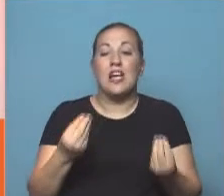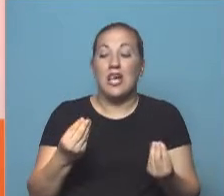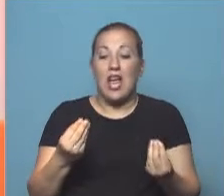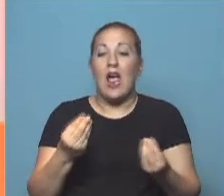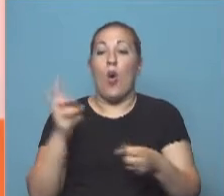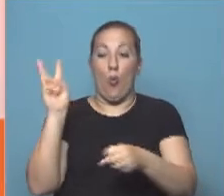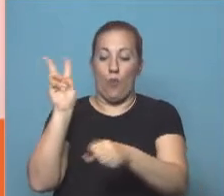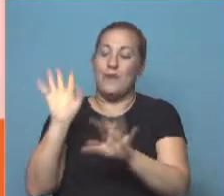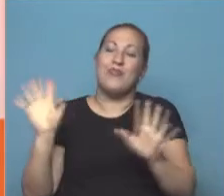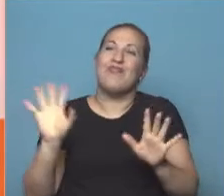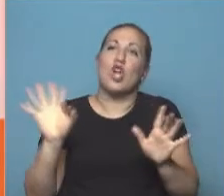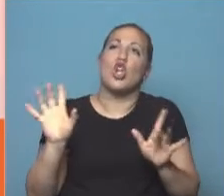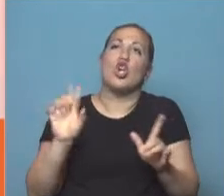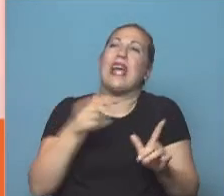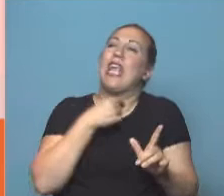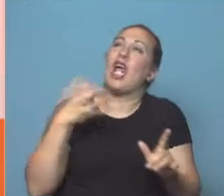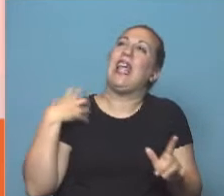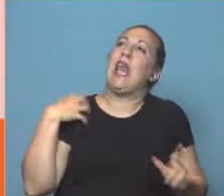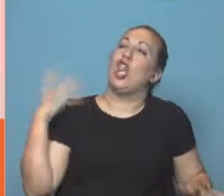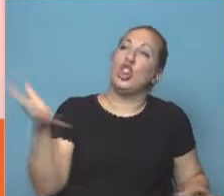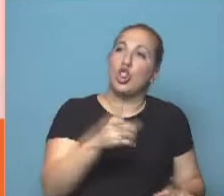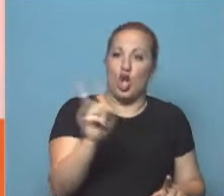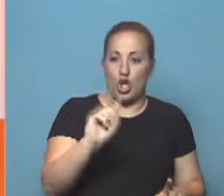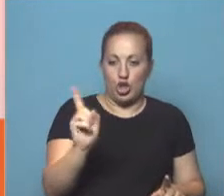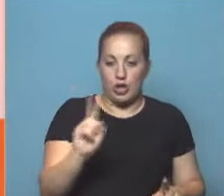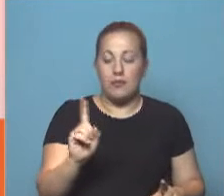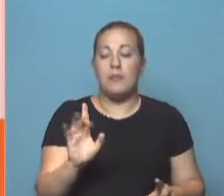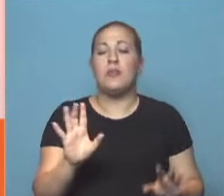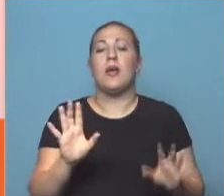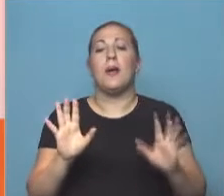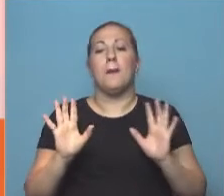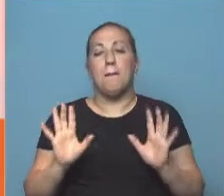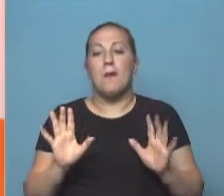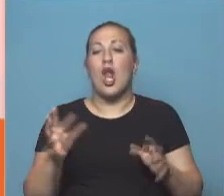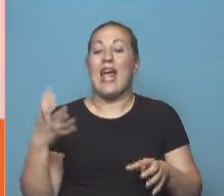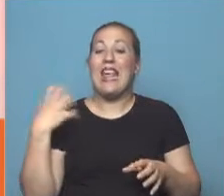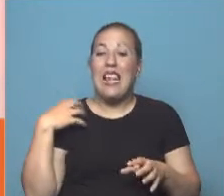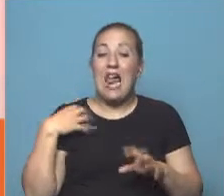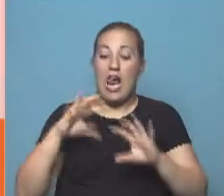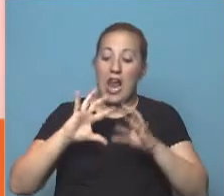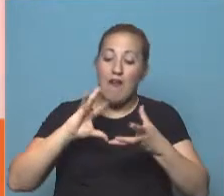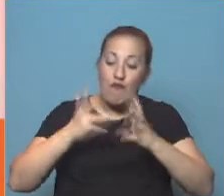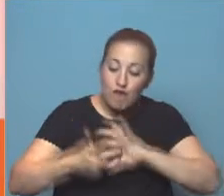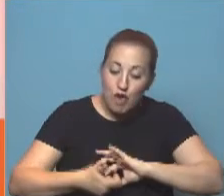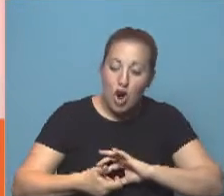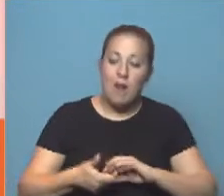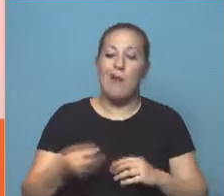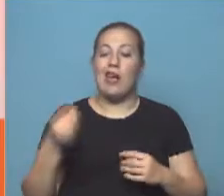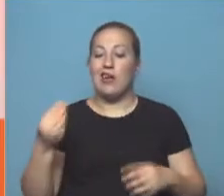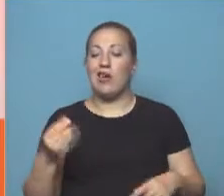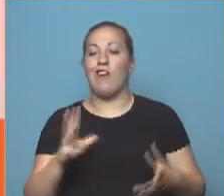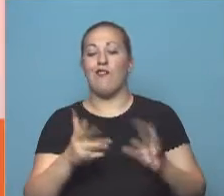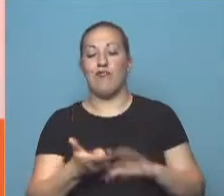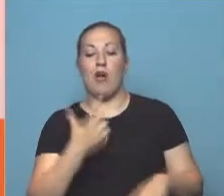de cuidar, no quiero generalizar, porque hay gente la verdad que vale mucho la pena ahí adentro, pero en general la estructura lo que hace es verduguear a las familias, o